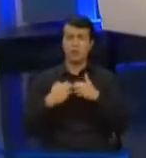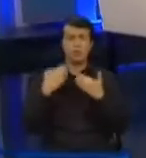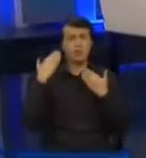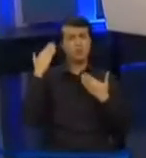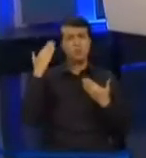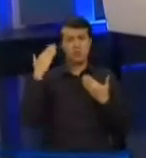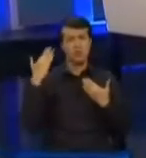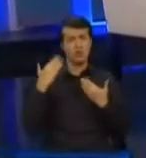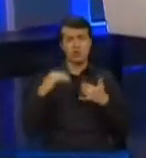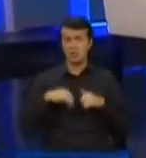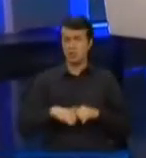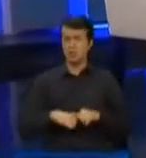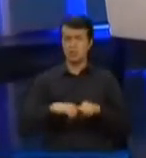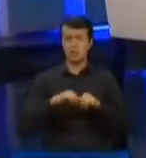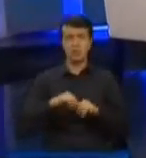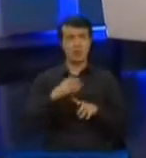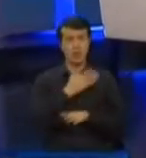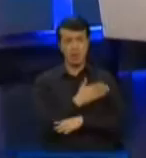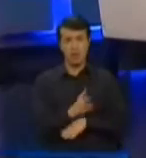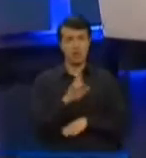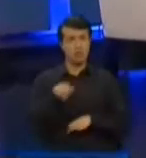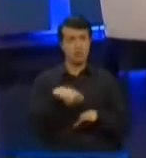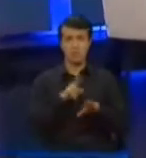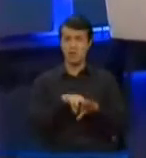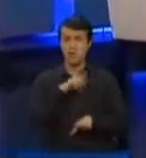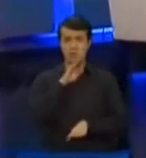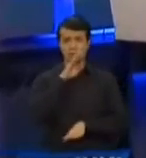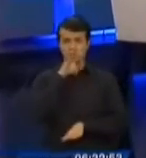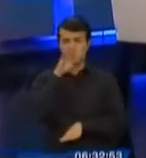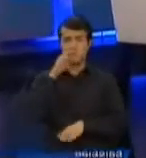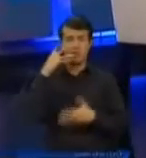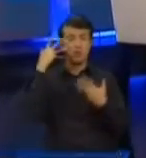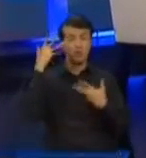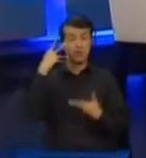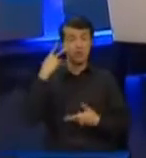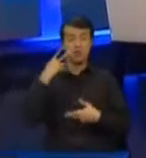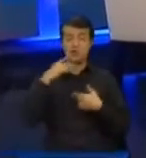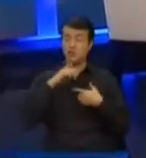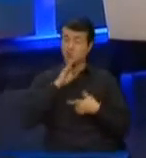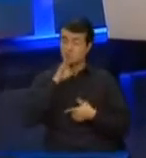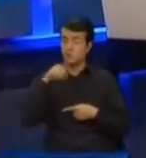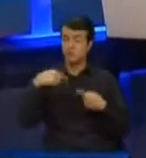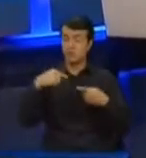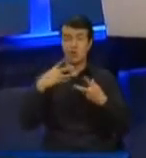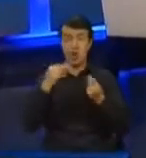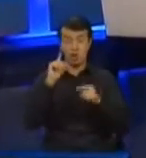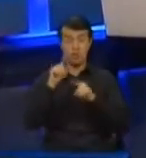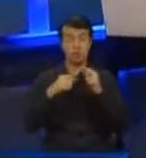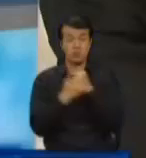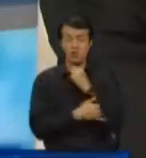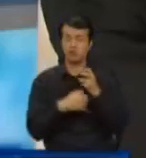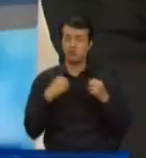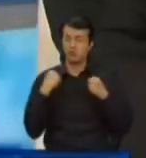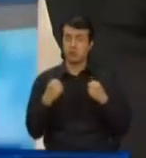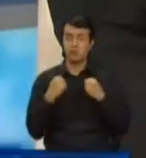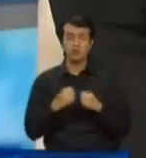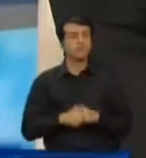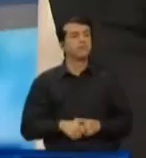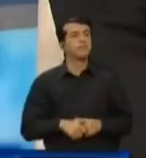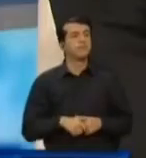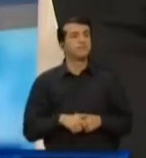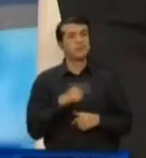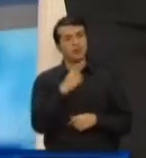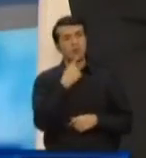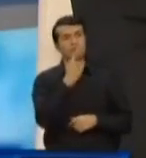políticas son lo normal, son lo común y en algunos países muy intensas. Okay, pero vamos a eso. A ver, primero,